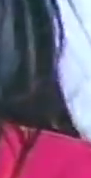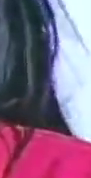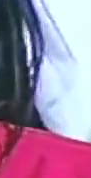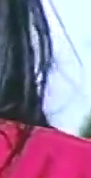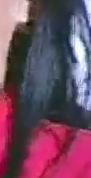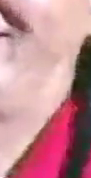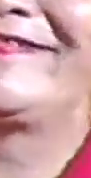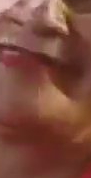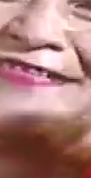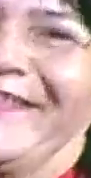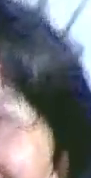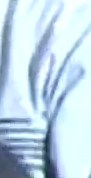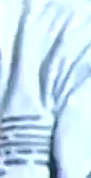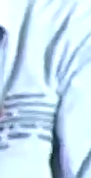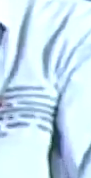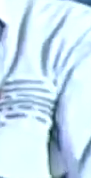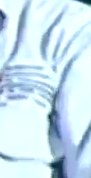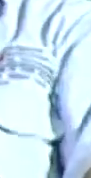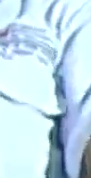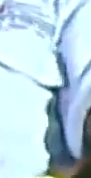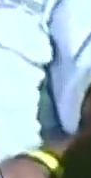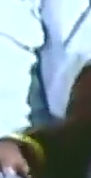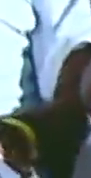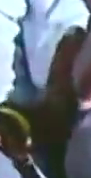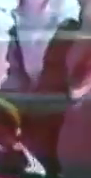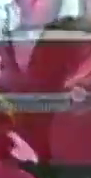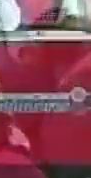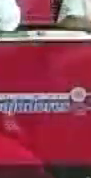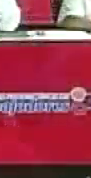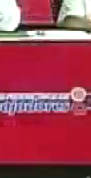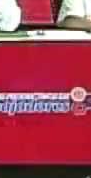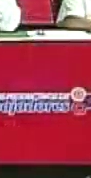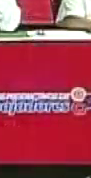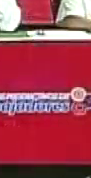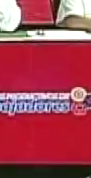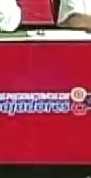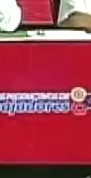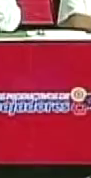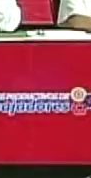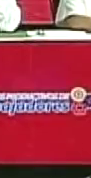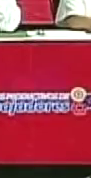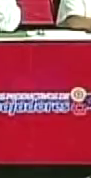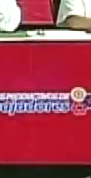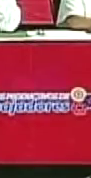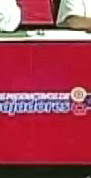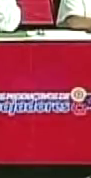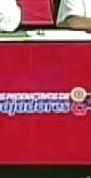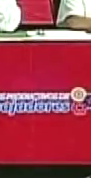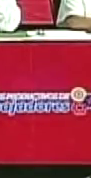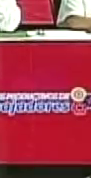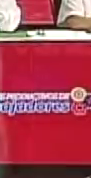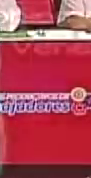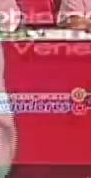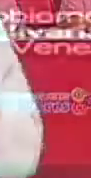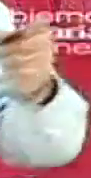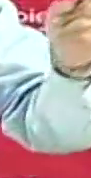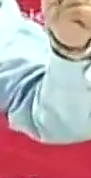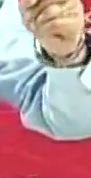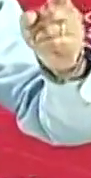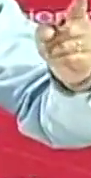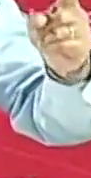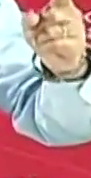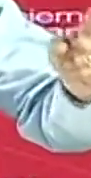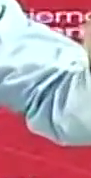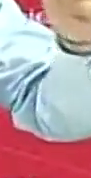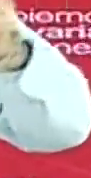Entonces, hermanos y hermanas de la clase obrera, del sector hierro, acero, aluminio, electricidad y